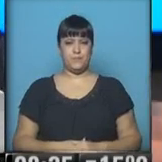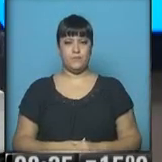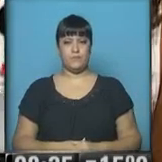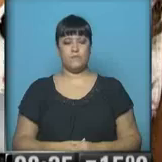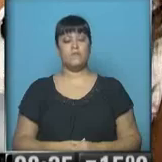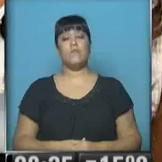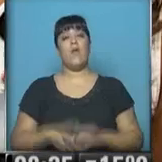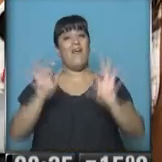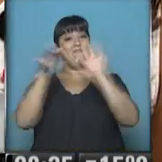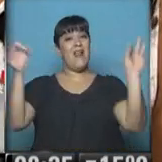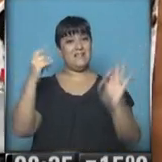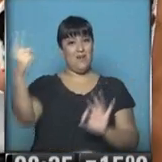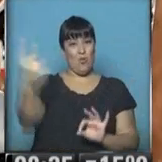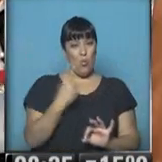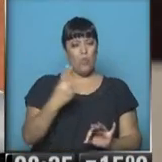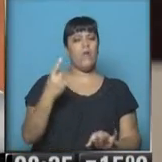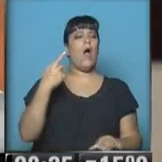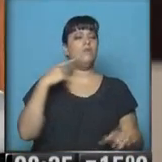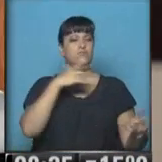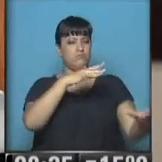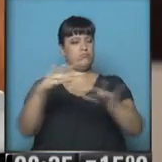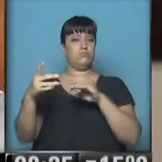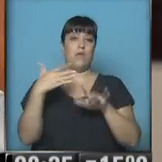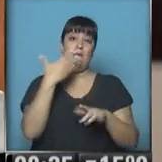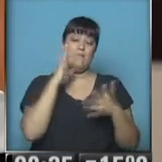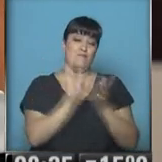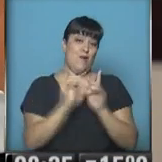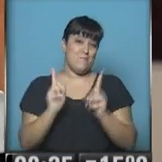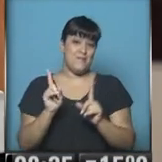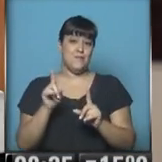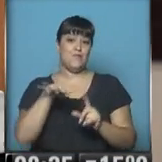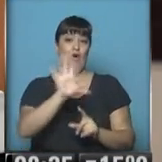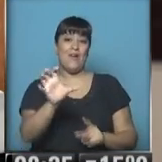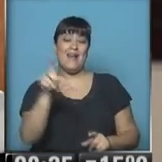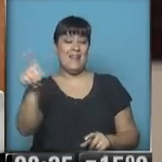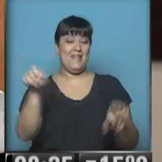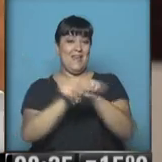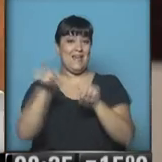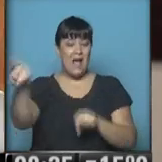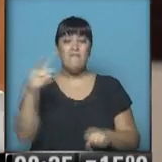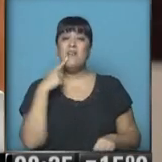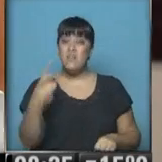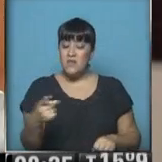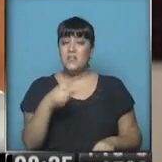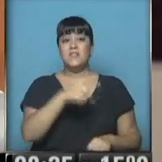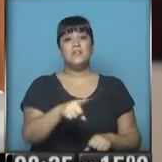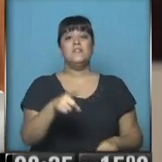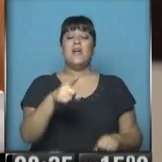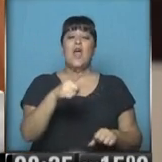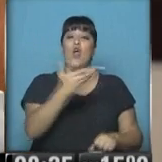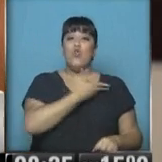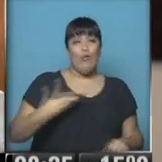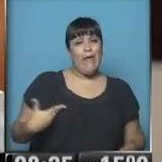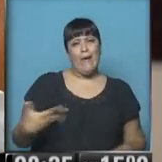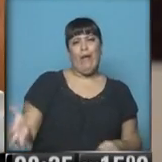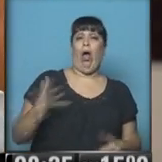de las frases que se escuchan sobre todo si hablamos de esos mismos espacios no canales de cable también es que el gobierno le teme al